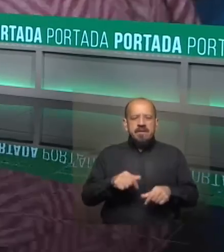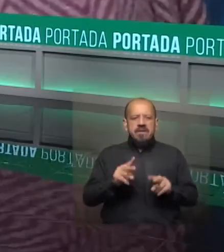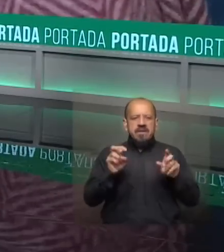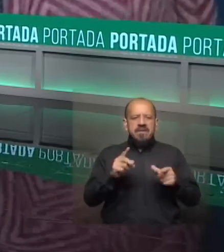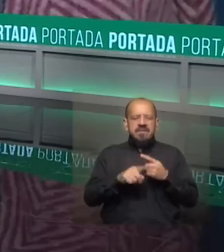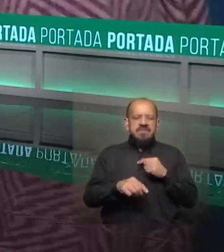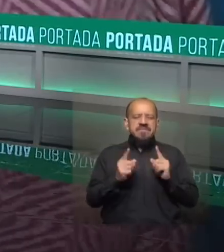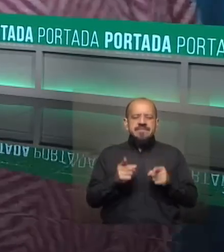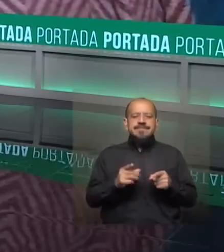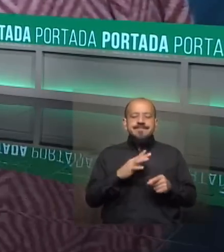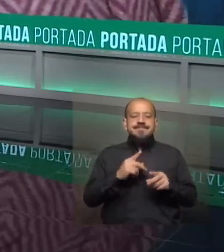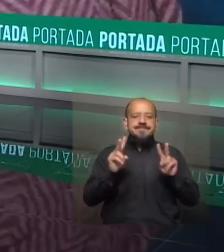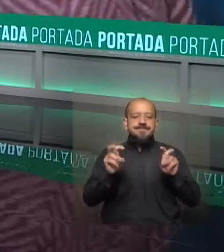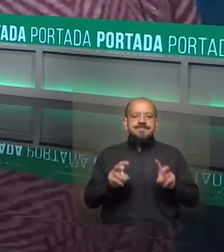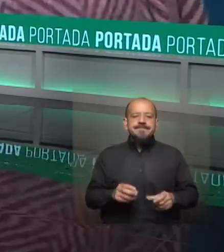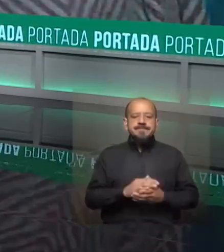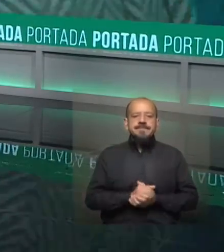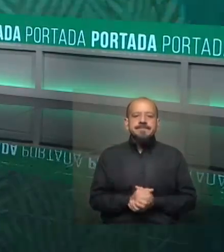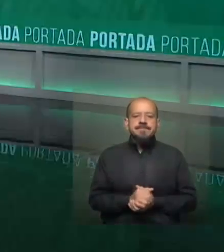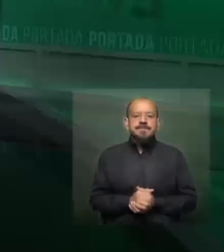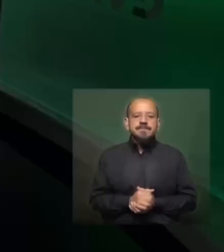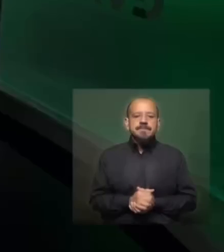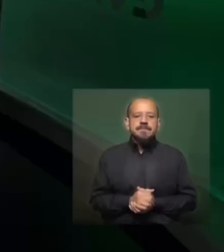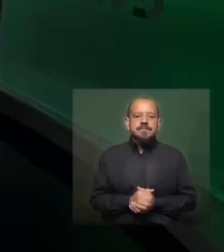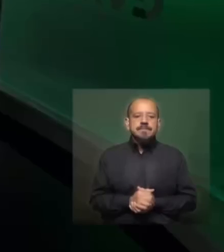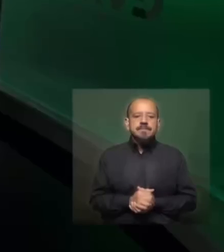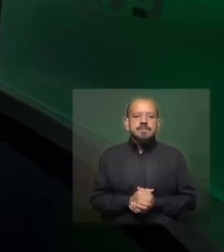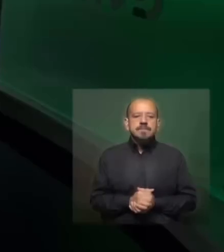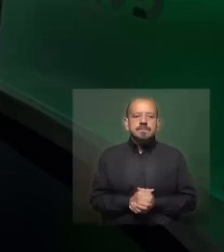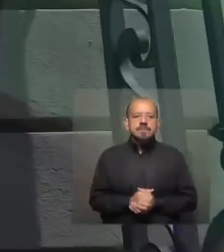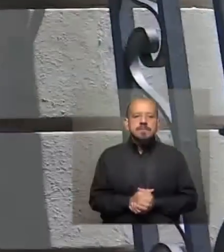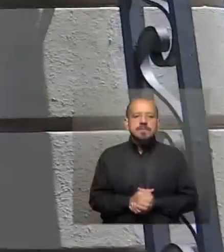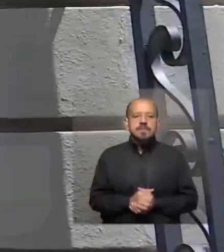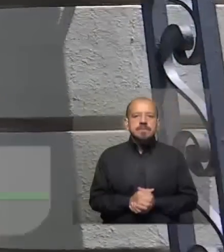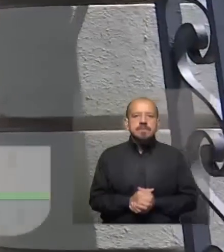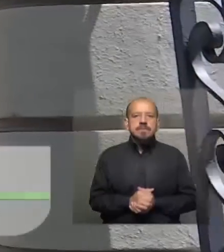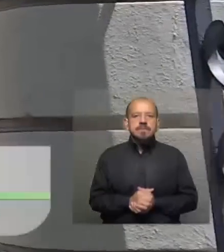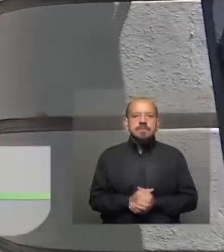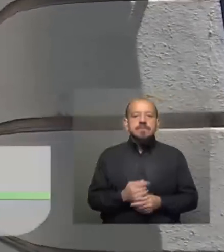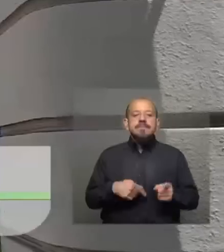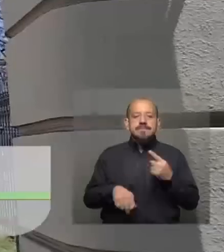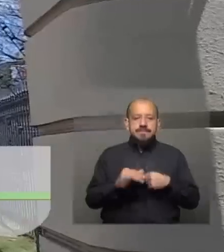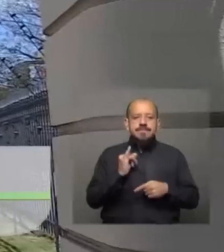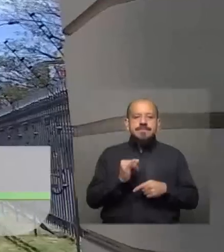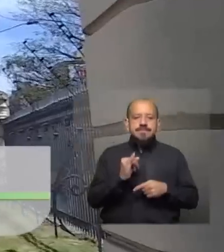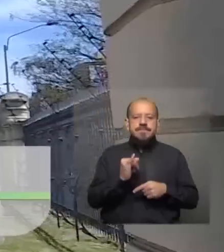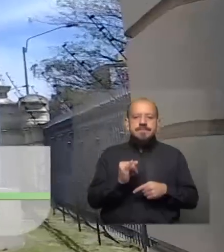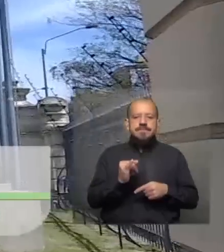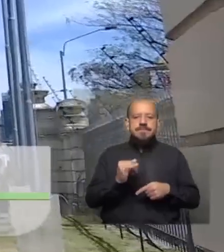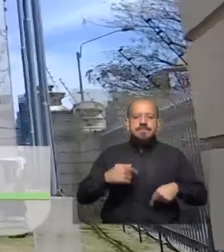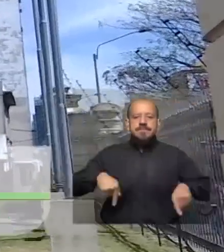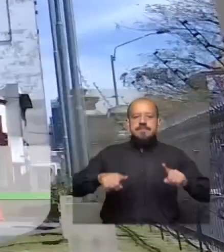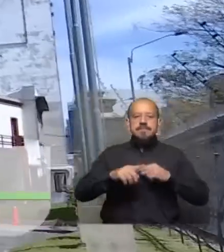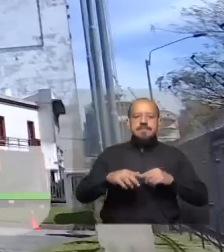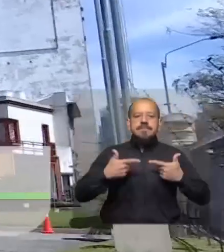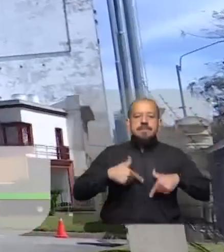Pero además como siempre hay otras cosas lo vemos en titulares el Ministerio de defensa nacional inició una